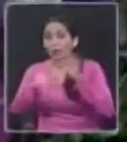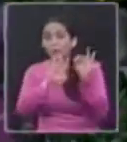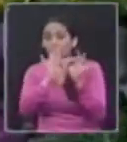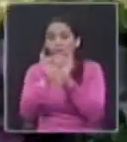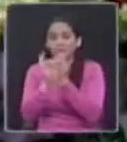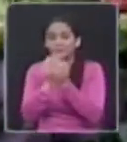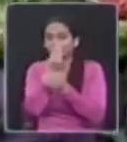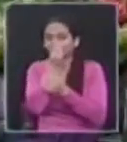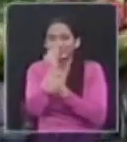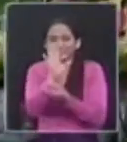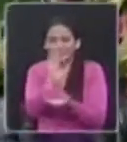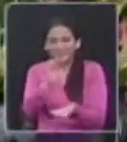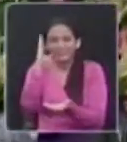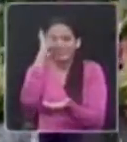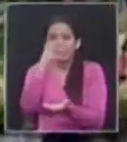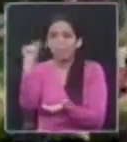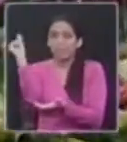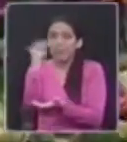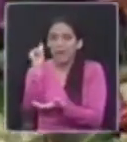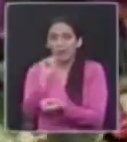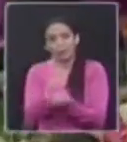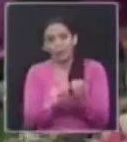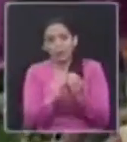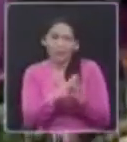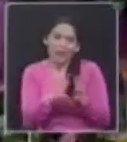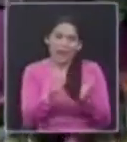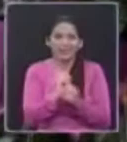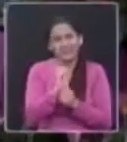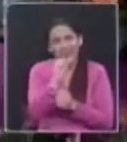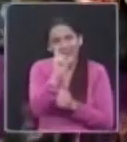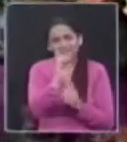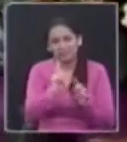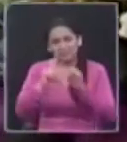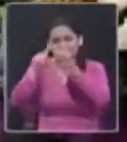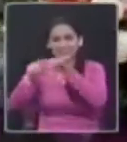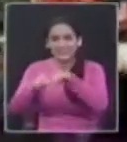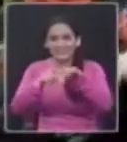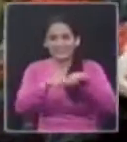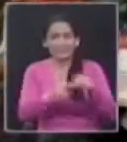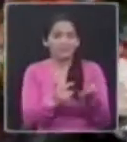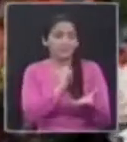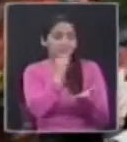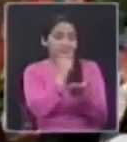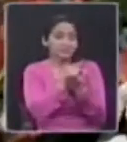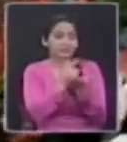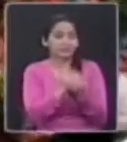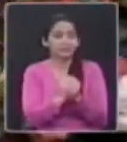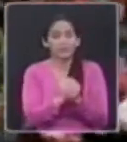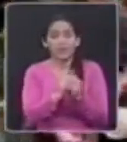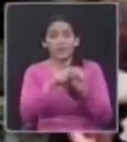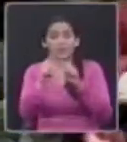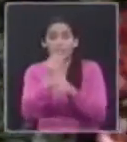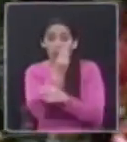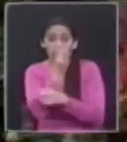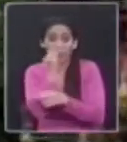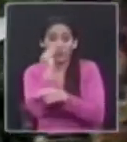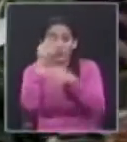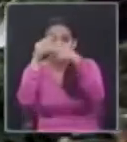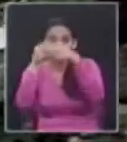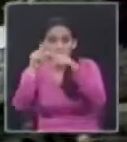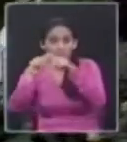no tan económicos, otros por supuesto más generosos. Claro, ya tenemos, como sea, ahí tenemos orquídeas,